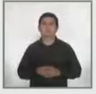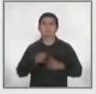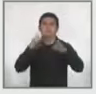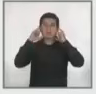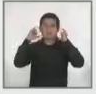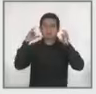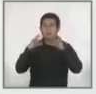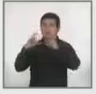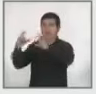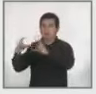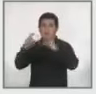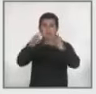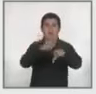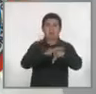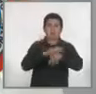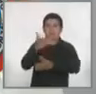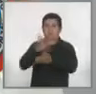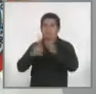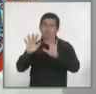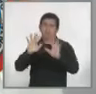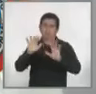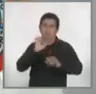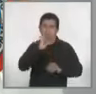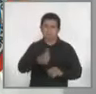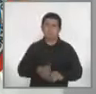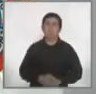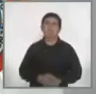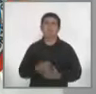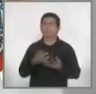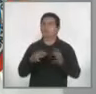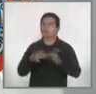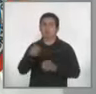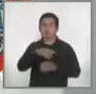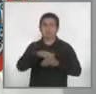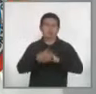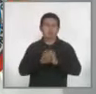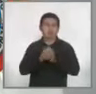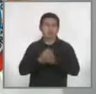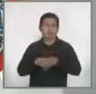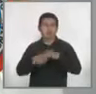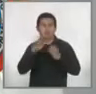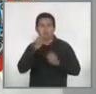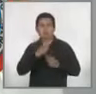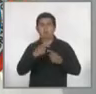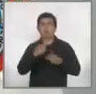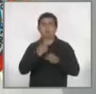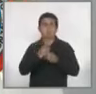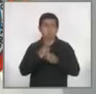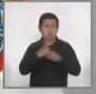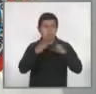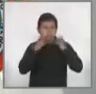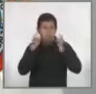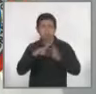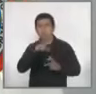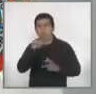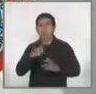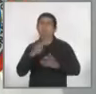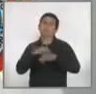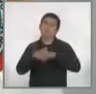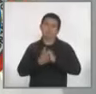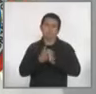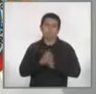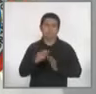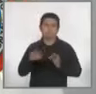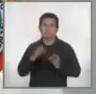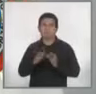el cubrebocas. Y recordar que siempre debemos lavar las manos antes y después del uso del cubrebocas.